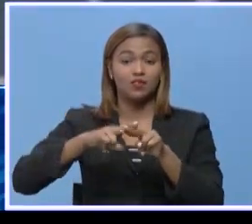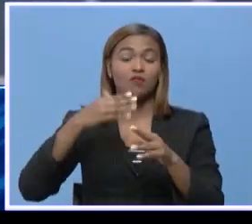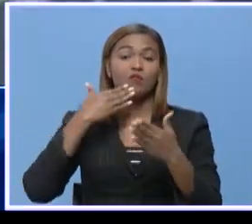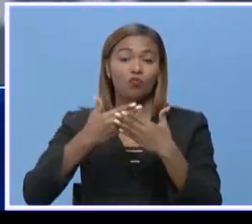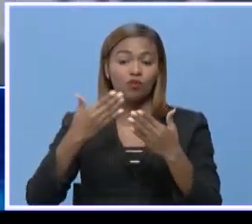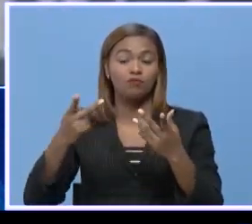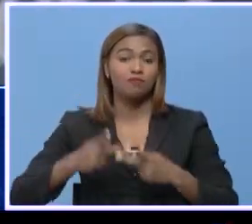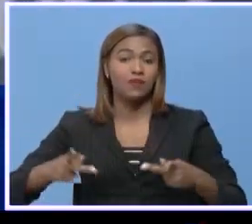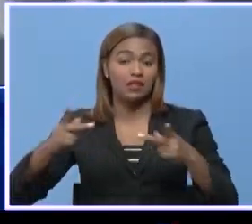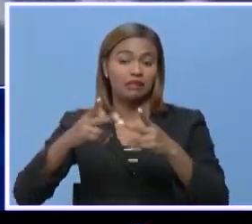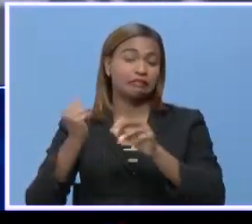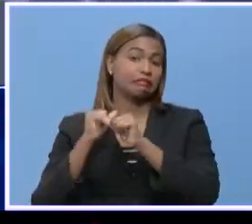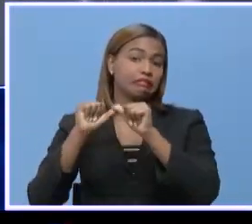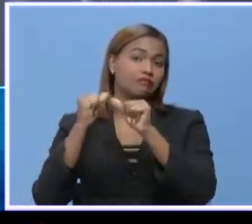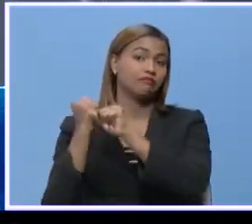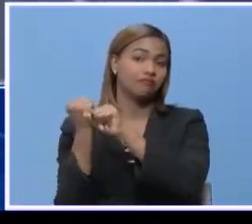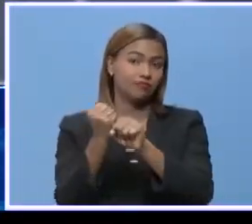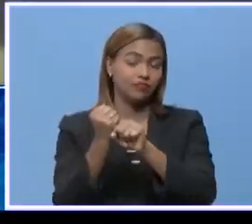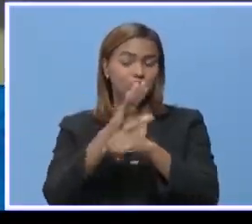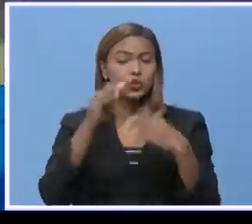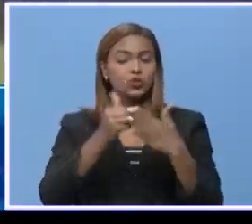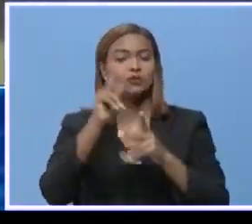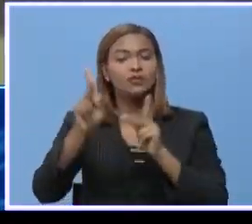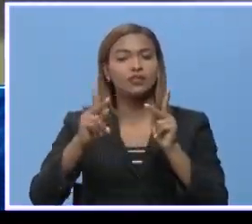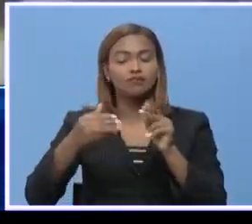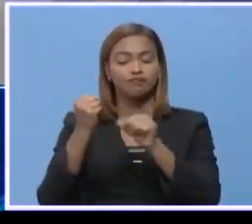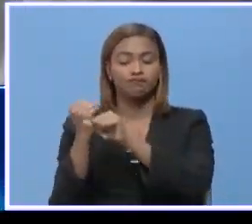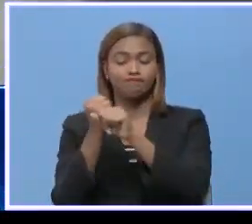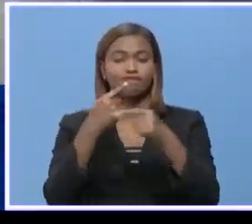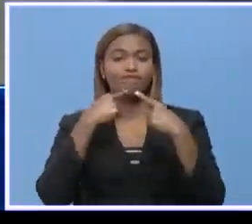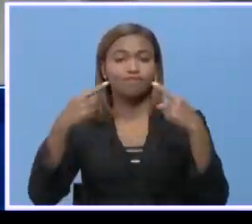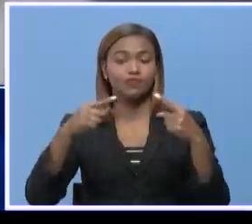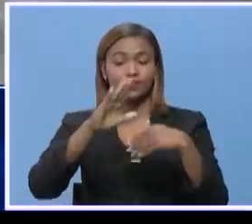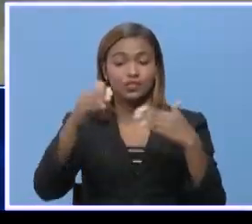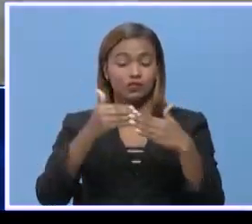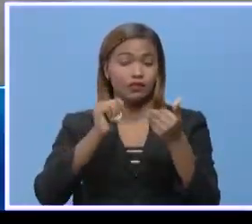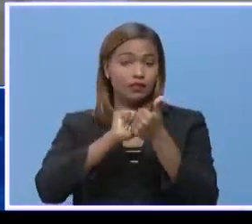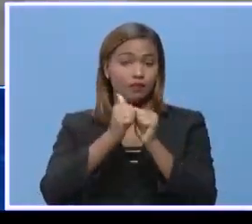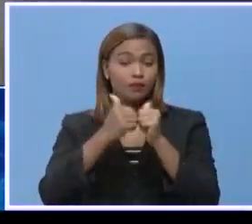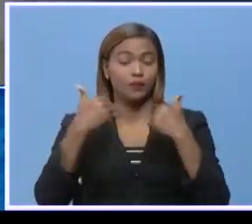parque. Toda la comunidad del béisbol de Grandes Ligas y el deporte en general